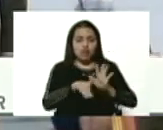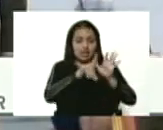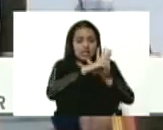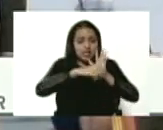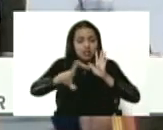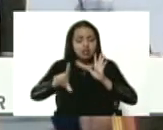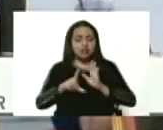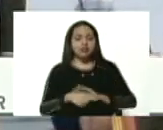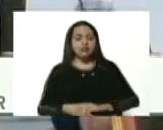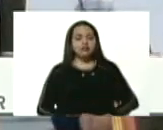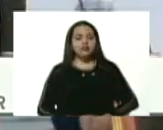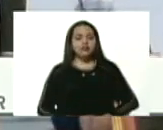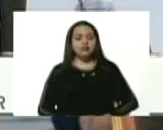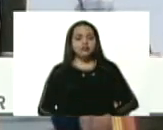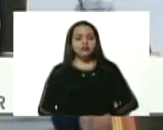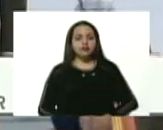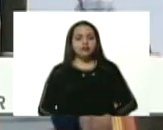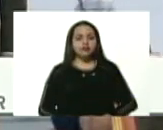legalmente constituidas,